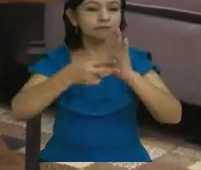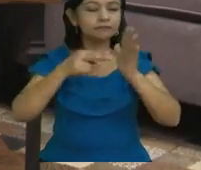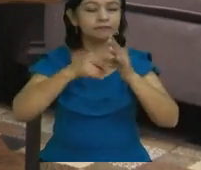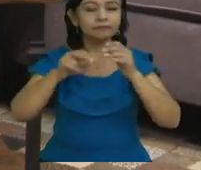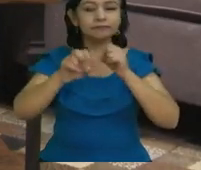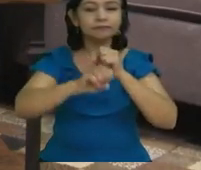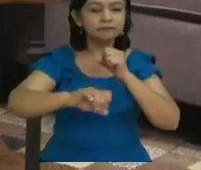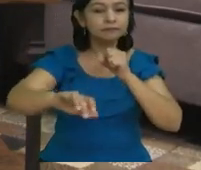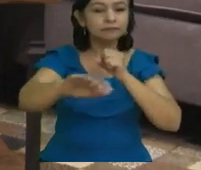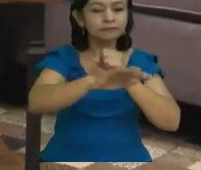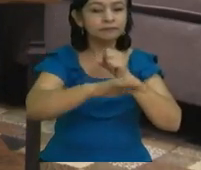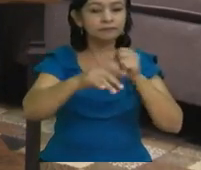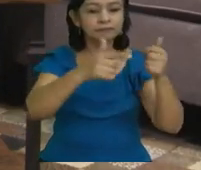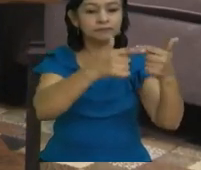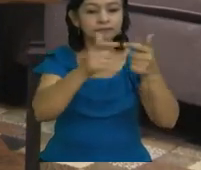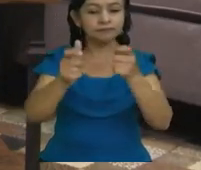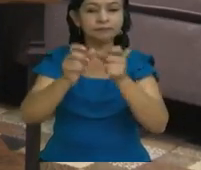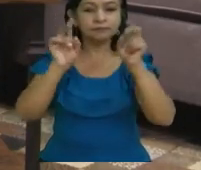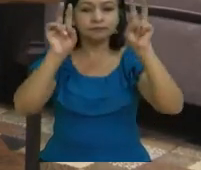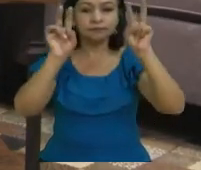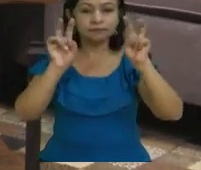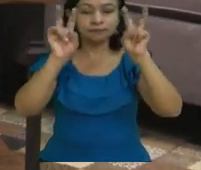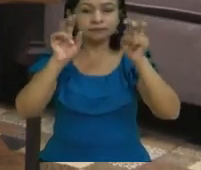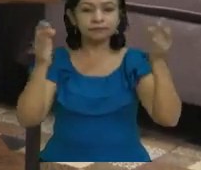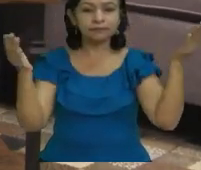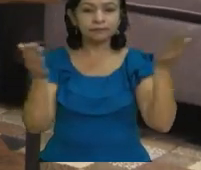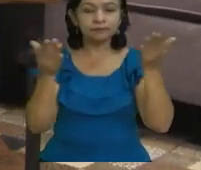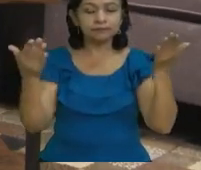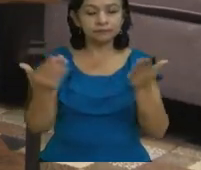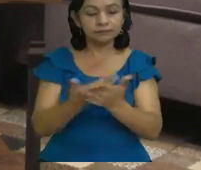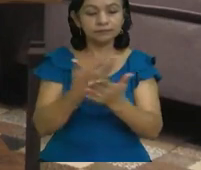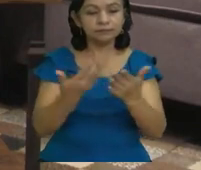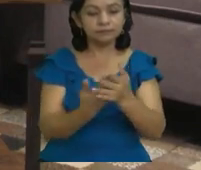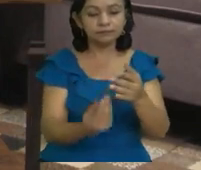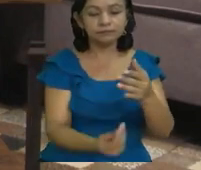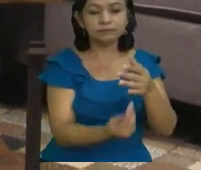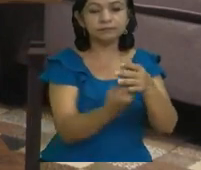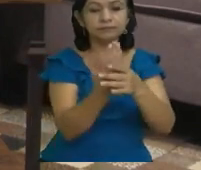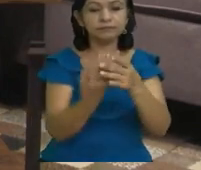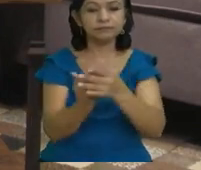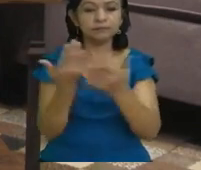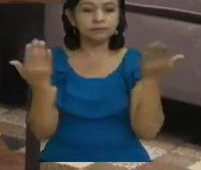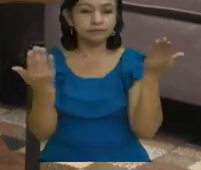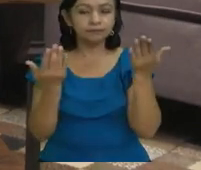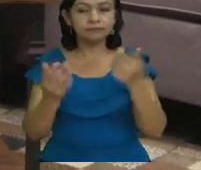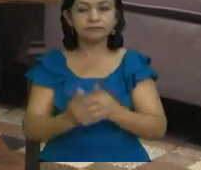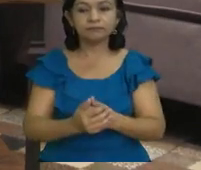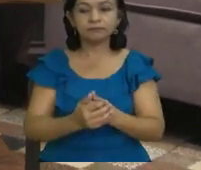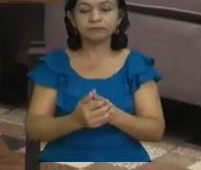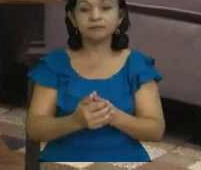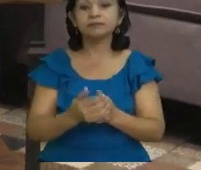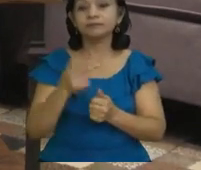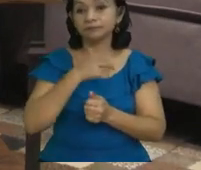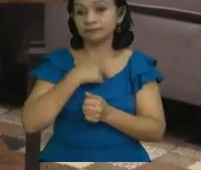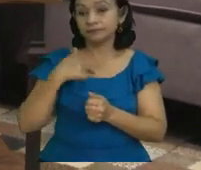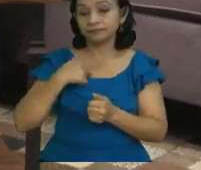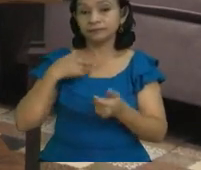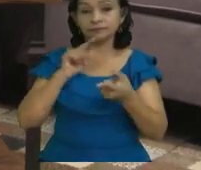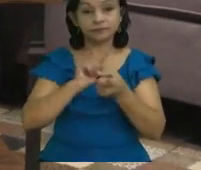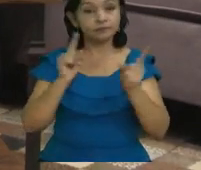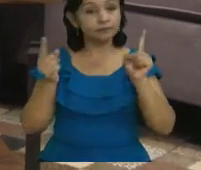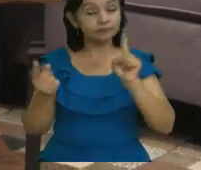social esos pequeños aspectos o la inclusión de nuevas tecnologías y nuevas prácticas? Claro que sí, mira, eso viene a cambiar